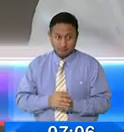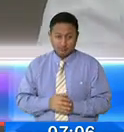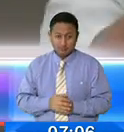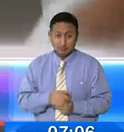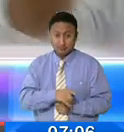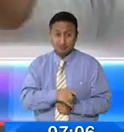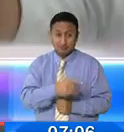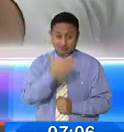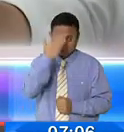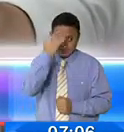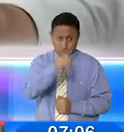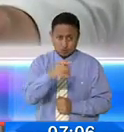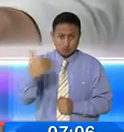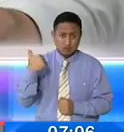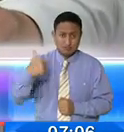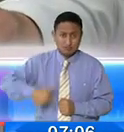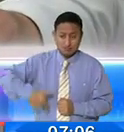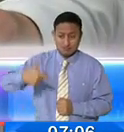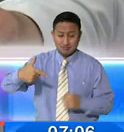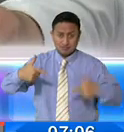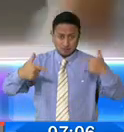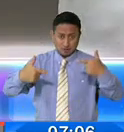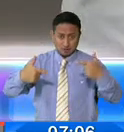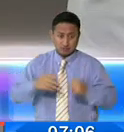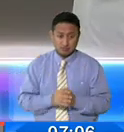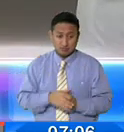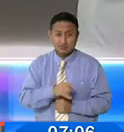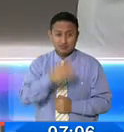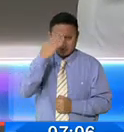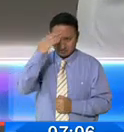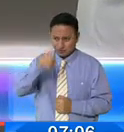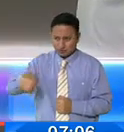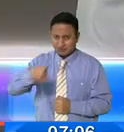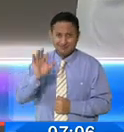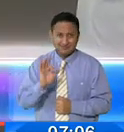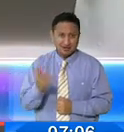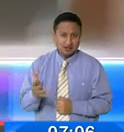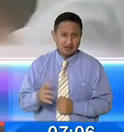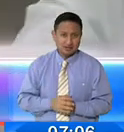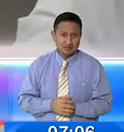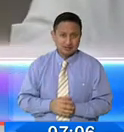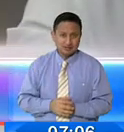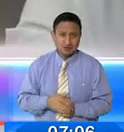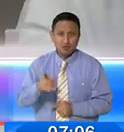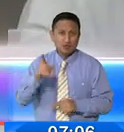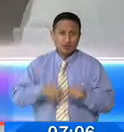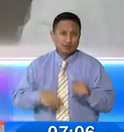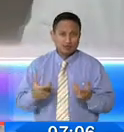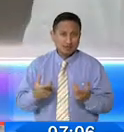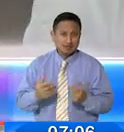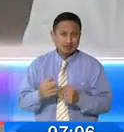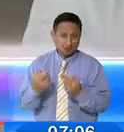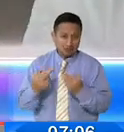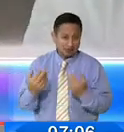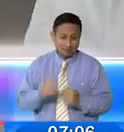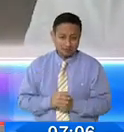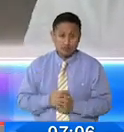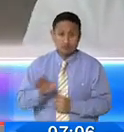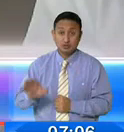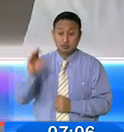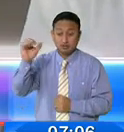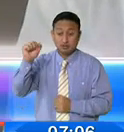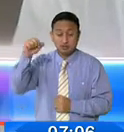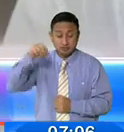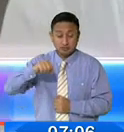Ellos están armados y saben que los ciudadanos no están armados. Saben que no va a haber respuesta. El ciudadano tiene derecho dentro de la